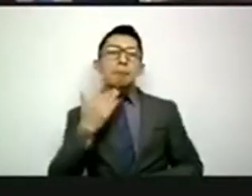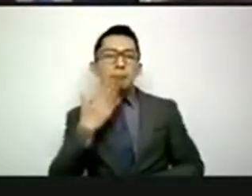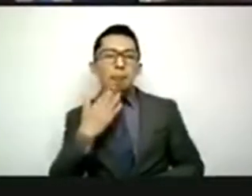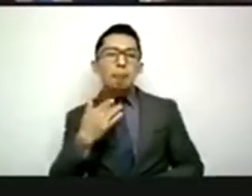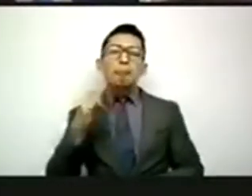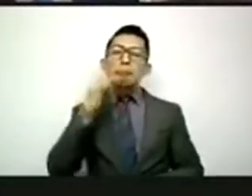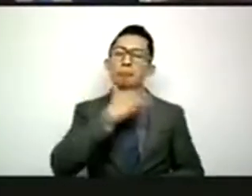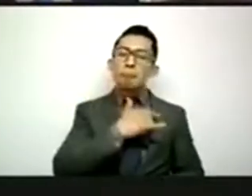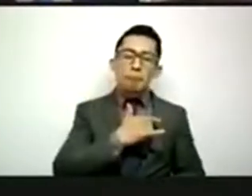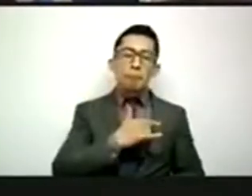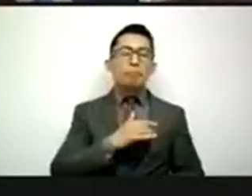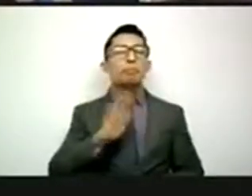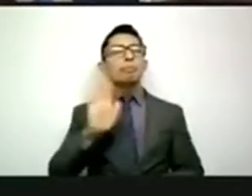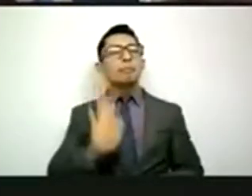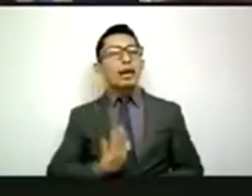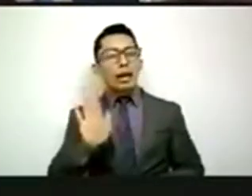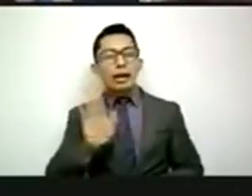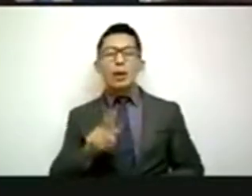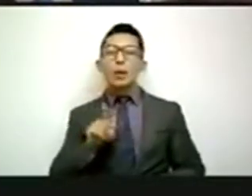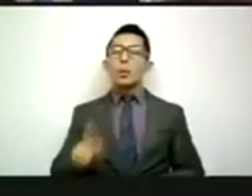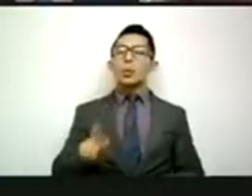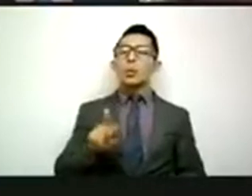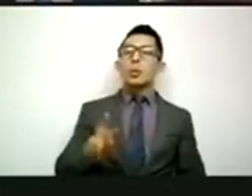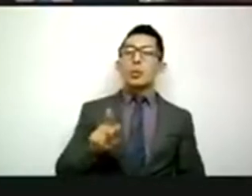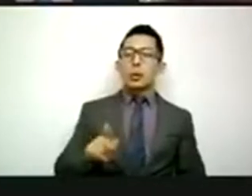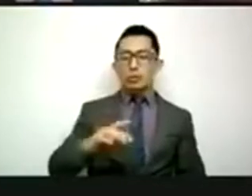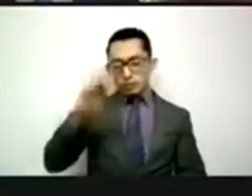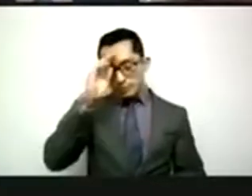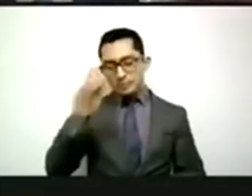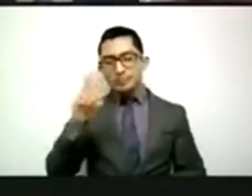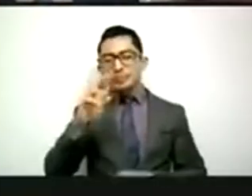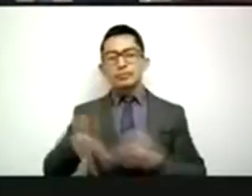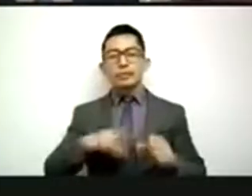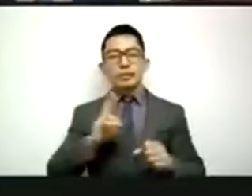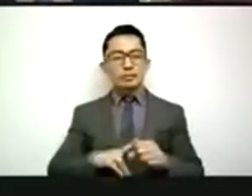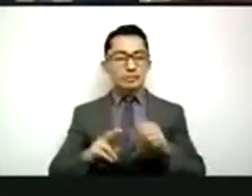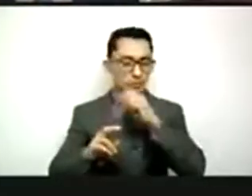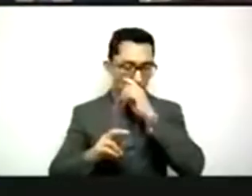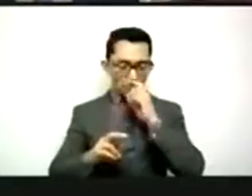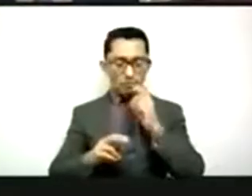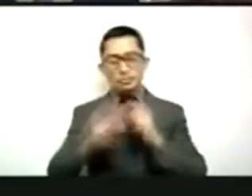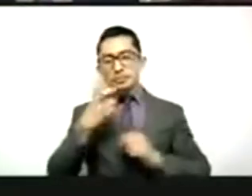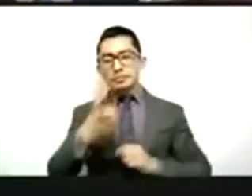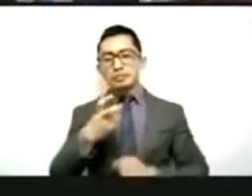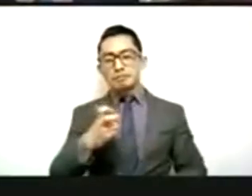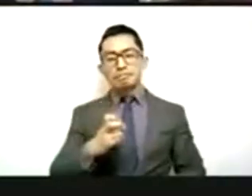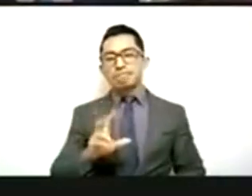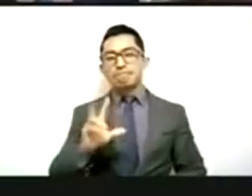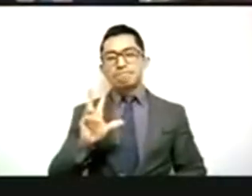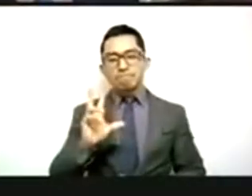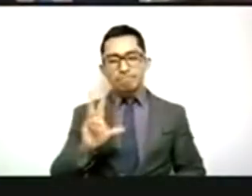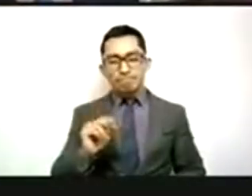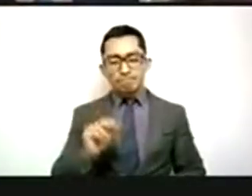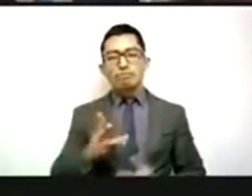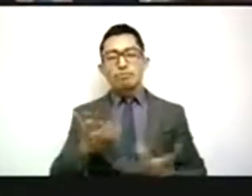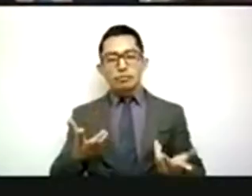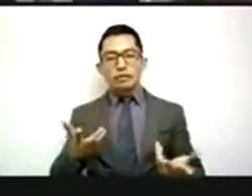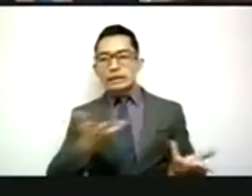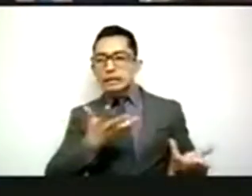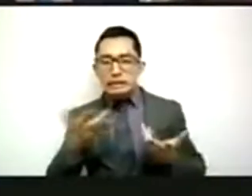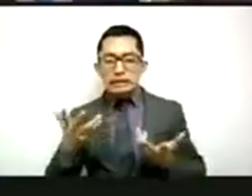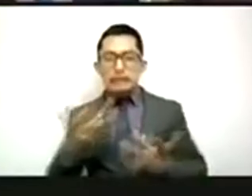actitudes que parecen normales y neutrales. Así es que no. Ya vamos tarde con